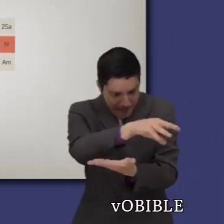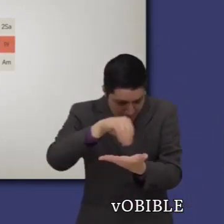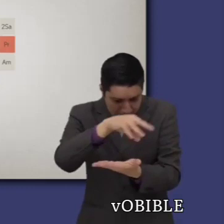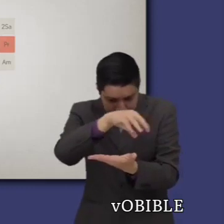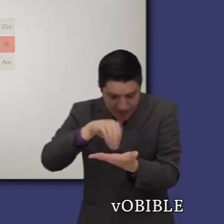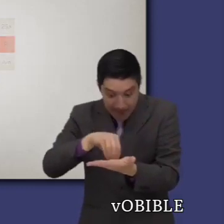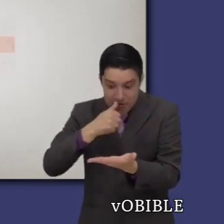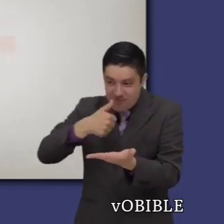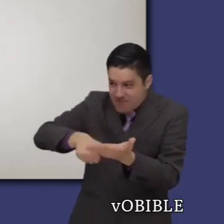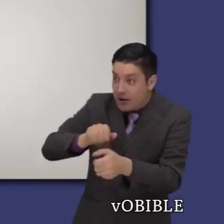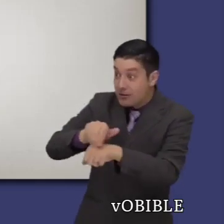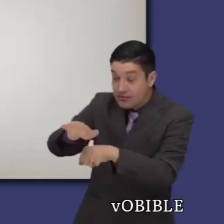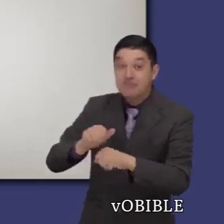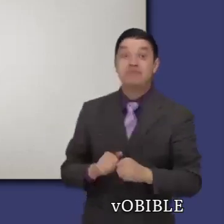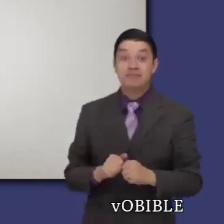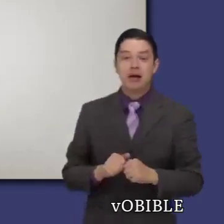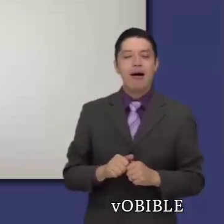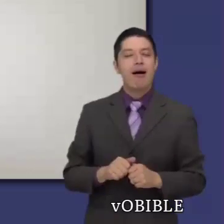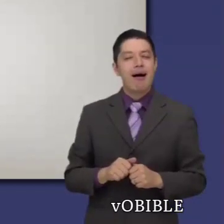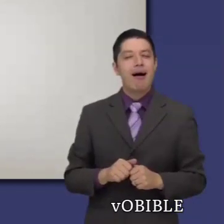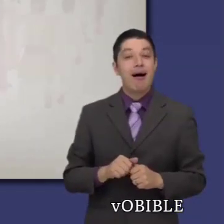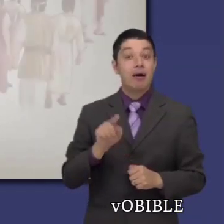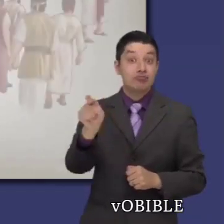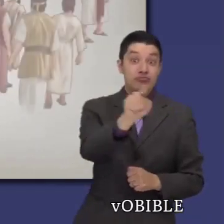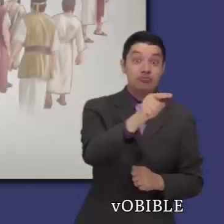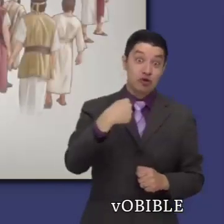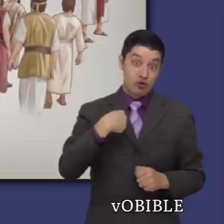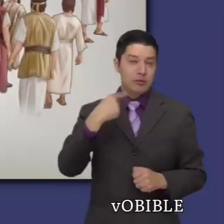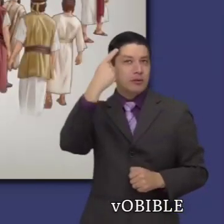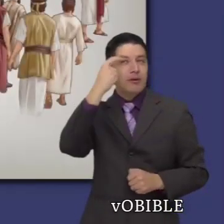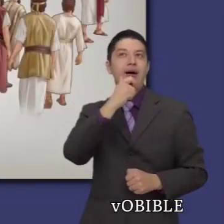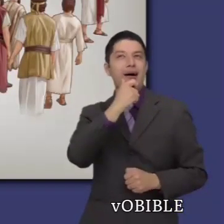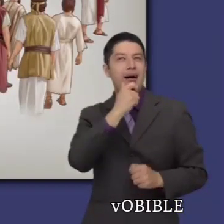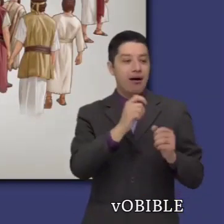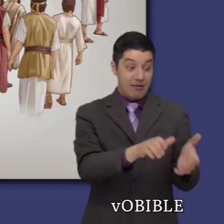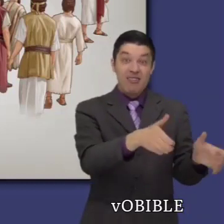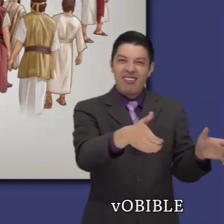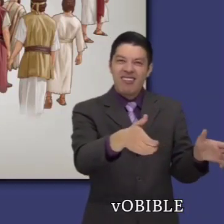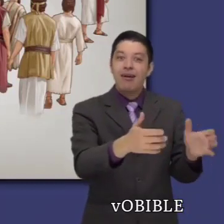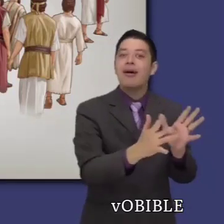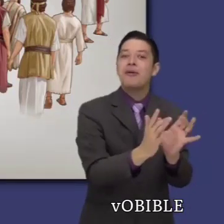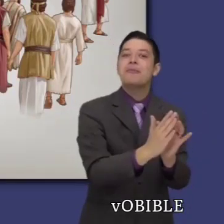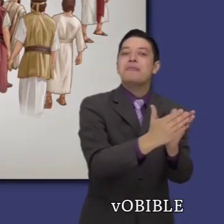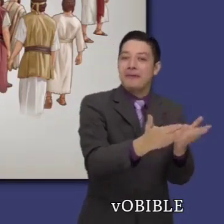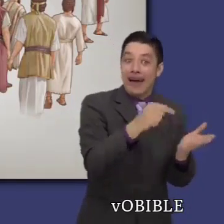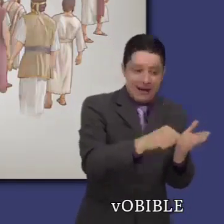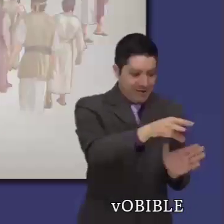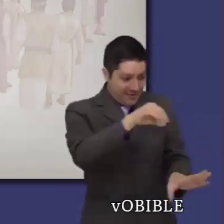Isaías. Al citar de la palabra de Dios, Pedro imitó a Jesús y nos dio un buen ejemplo.